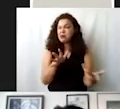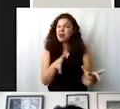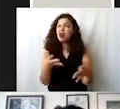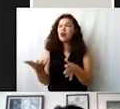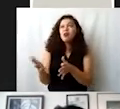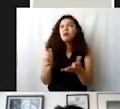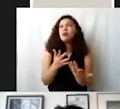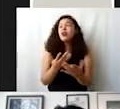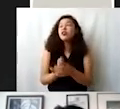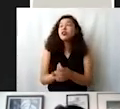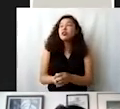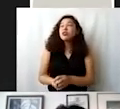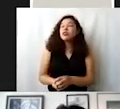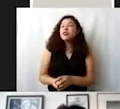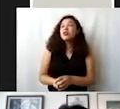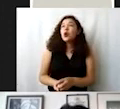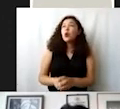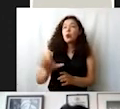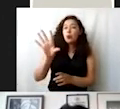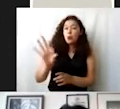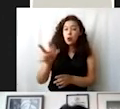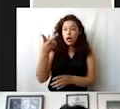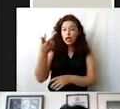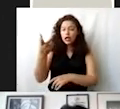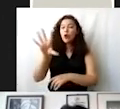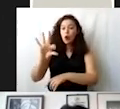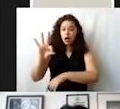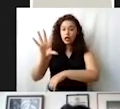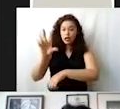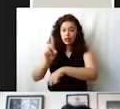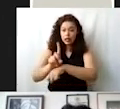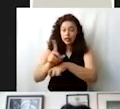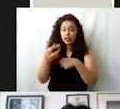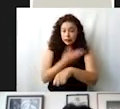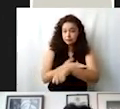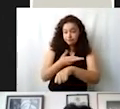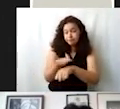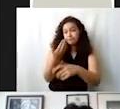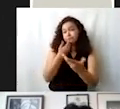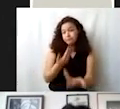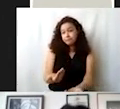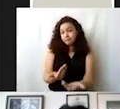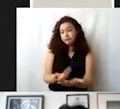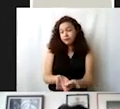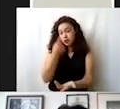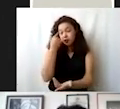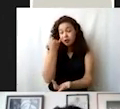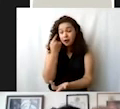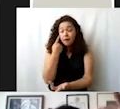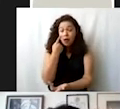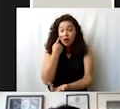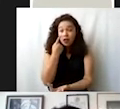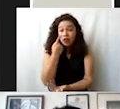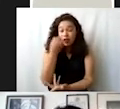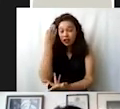como de 40 días arreglar esta situación. Pero fíjense la trascendencia que tiene, pues no